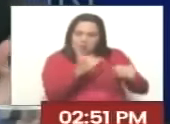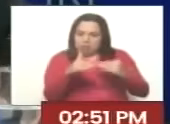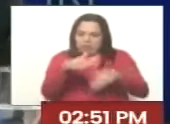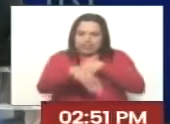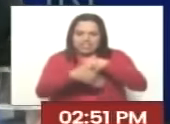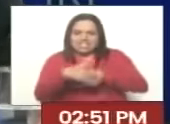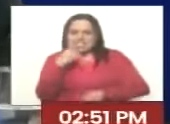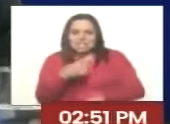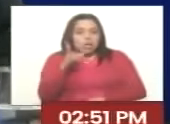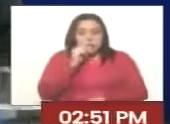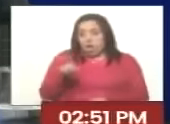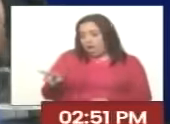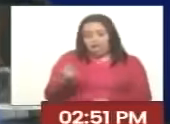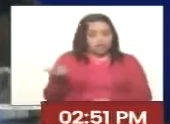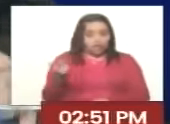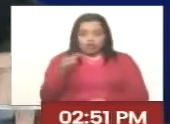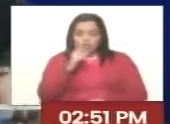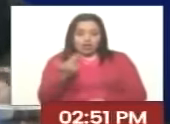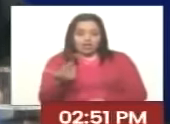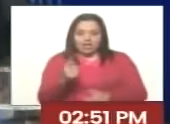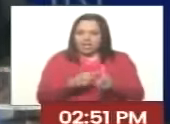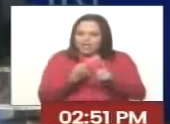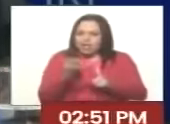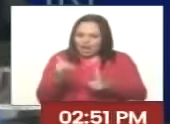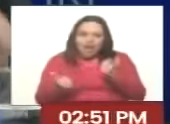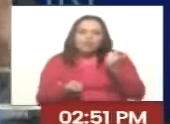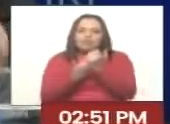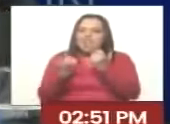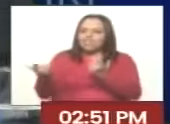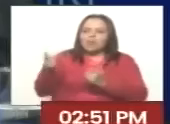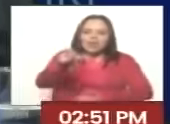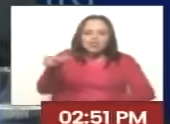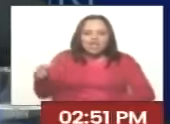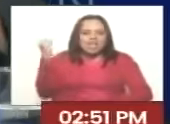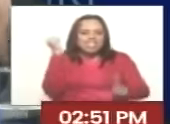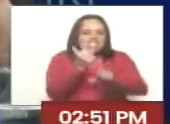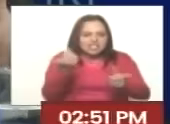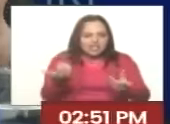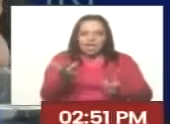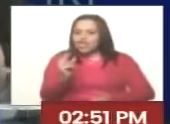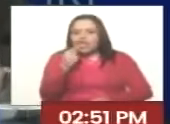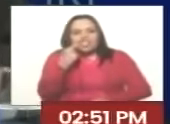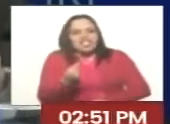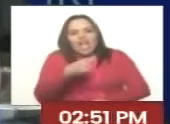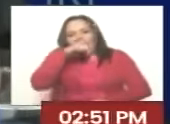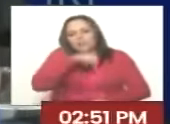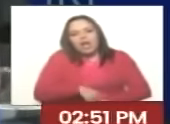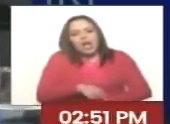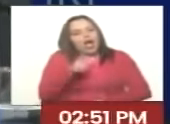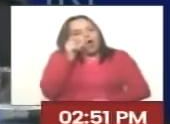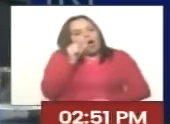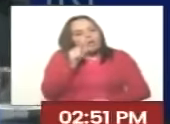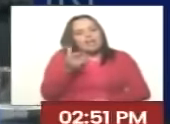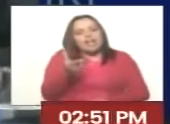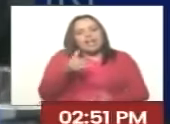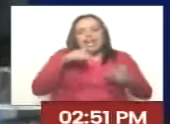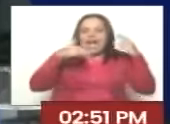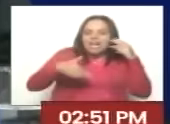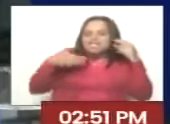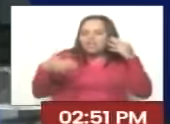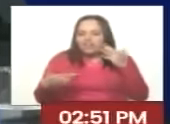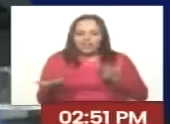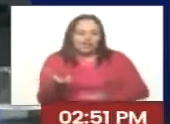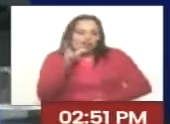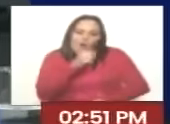diciendo que no fueron ellos dos. Entonces, eso están a favor de los asesinos de Cancerbero. No digan que son fanáticos de Cancerbero, que están a favor de